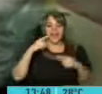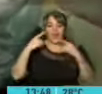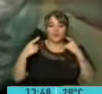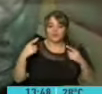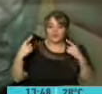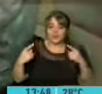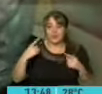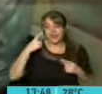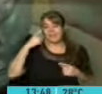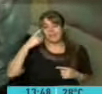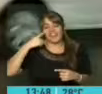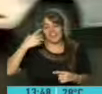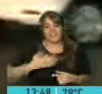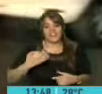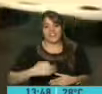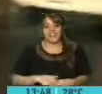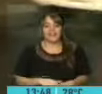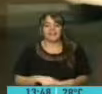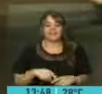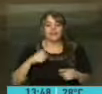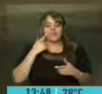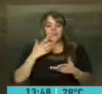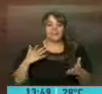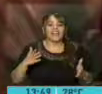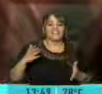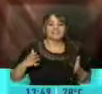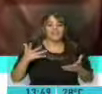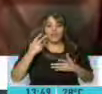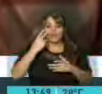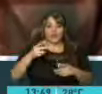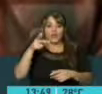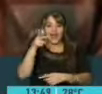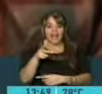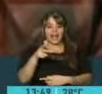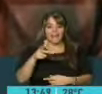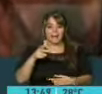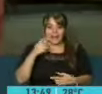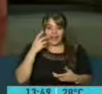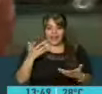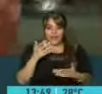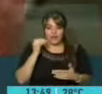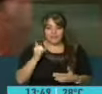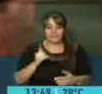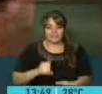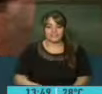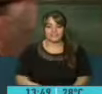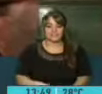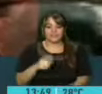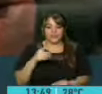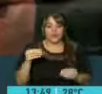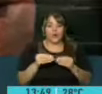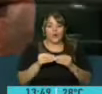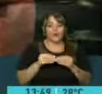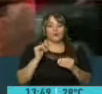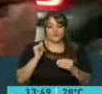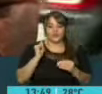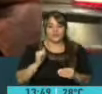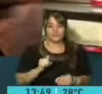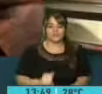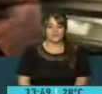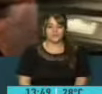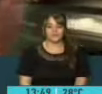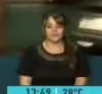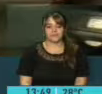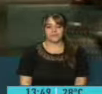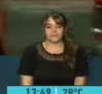lo viven como real, ¿no? Nos convertimos en estatua mirando la cámara, ¿sí? Vamos cambiando de... ¿Sí? ¡Ambos! ¡Vamos! ¿Yo puedo? ¡Por favor! ¿Sí? ¡Por favor!